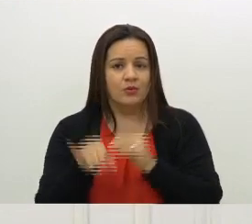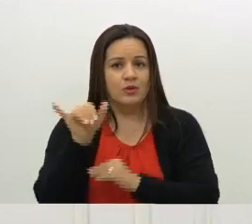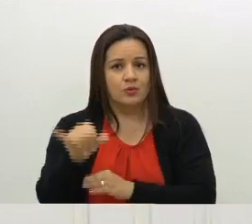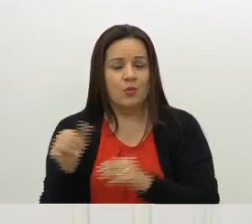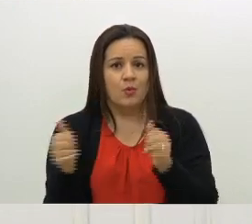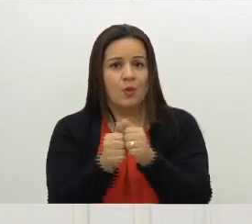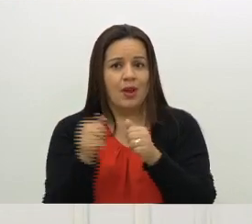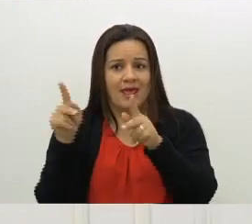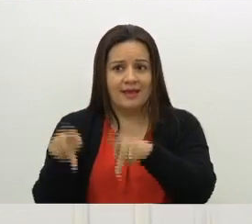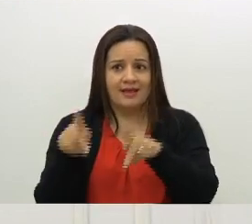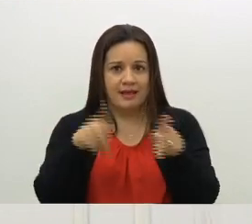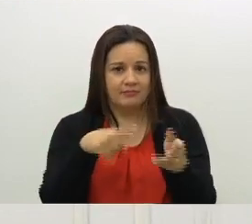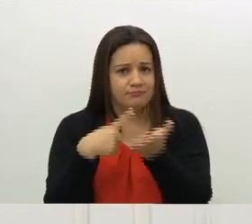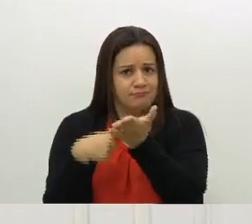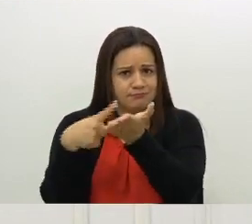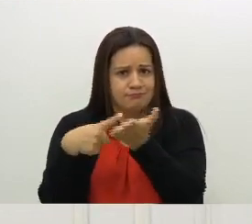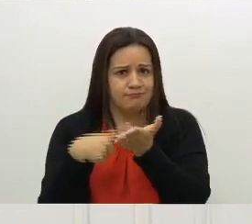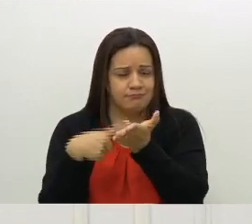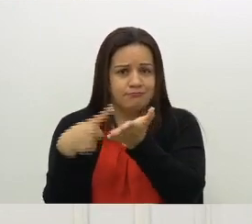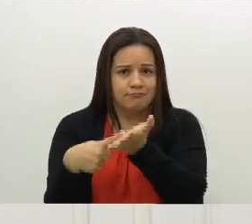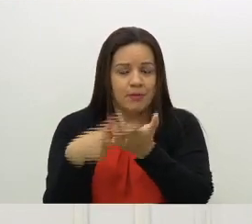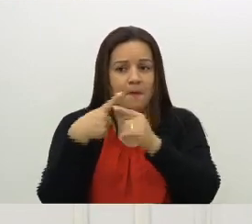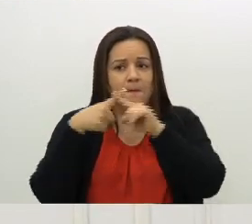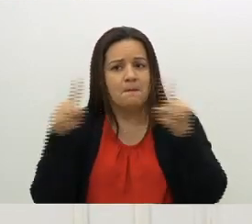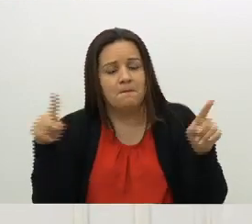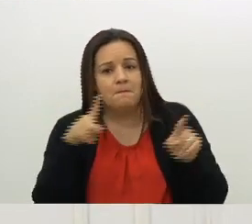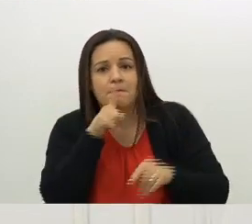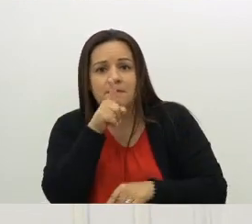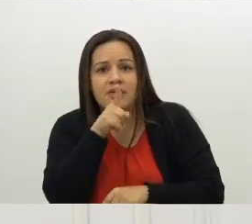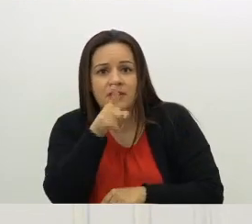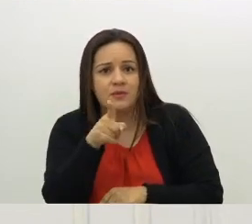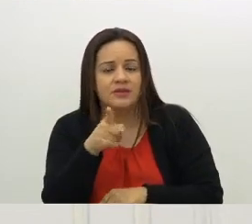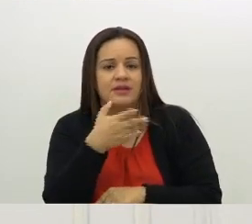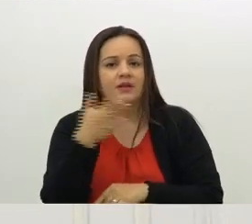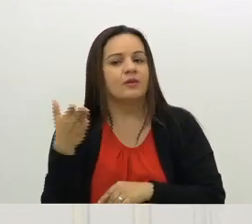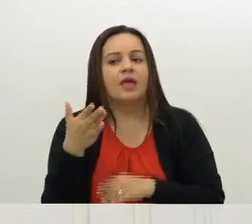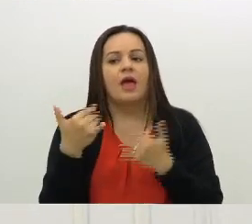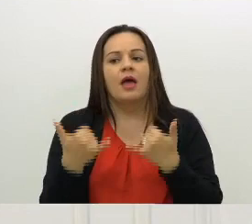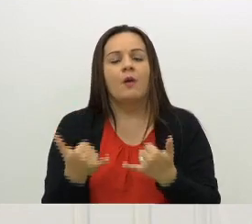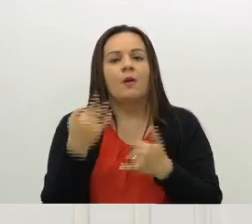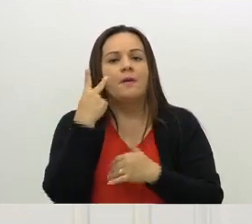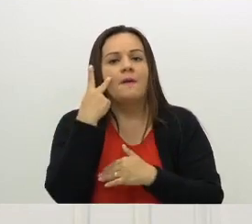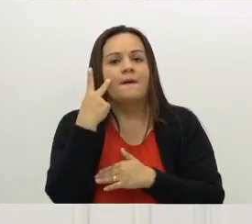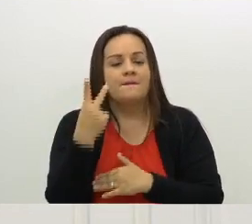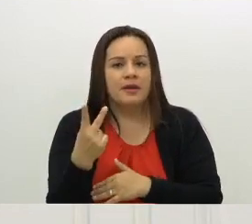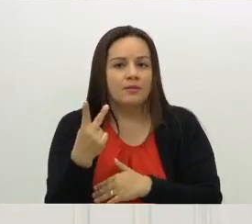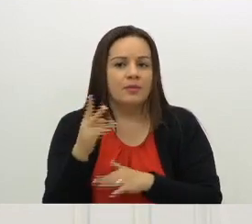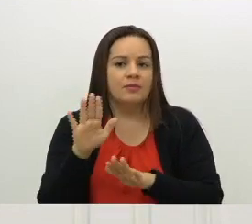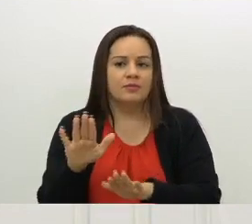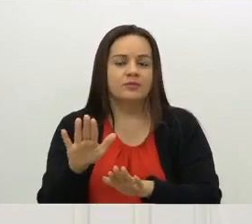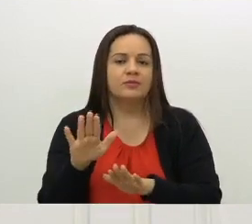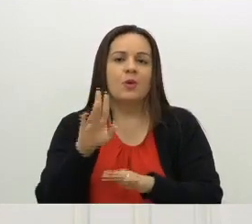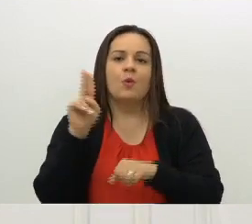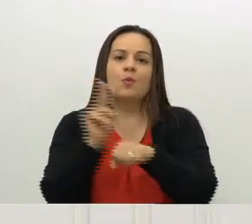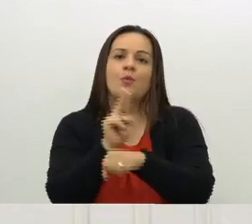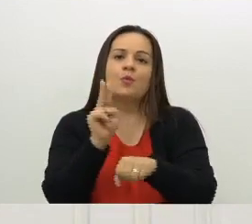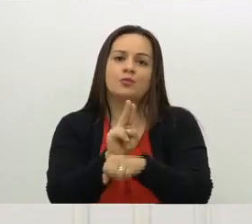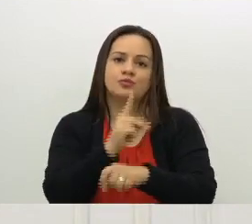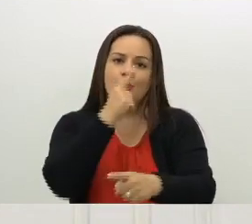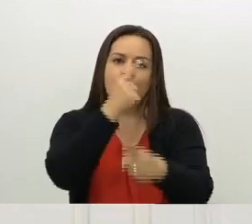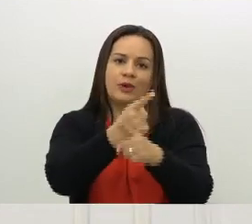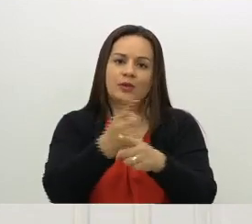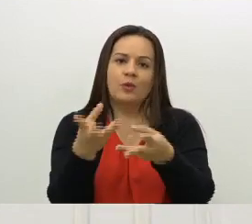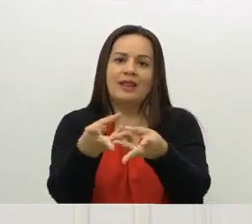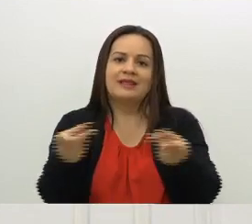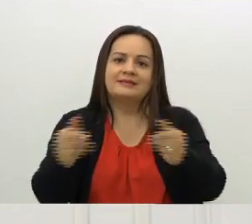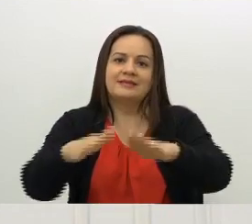gente comentándolo, pero lo que es cierto es que ahora debemos enfocar en un uso correcto de esas tierras, que se